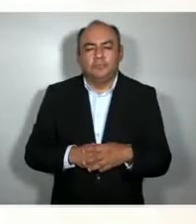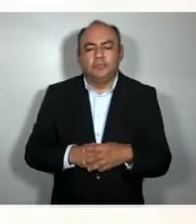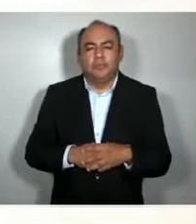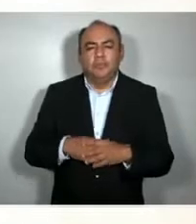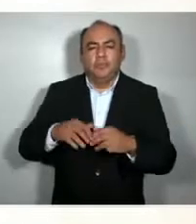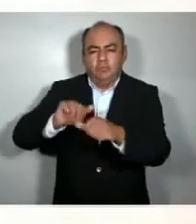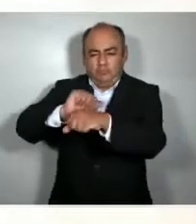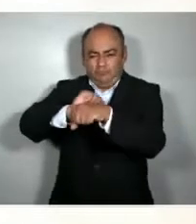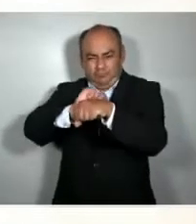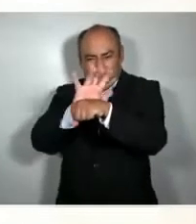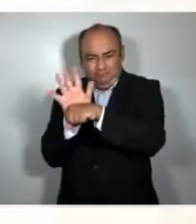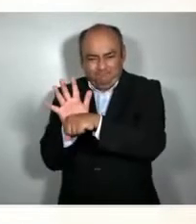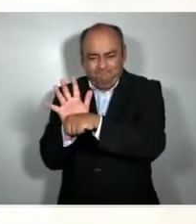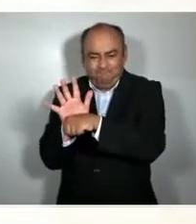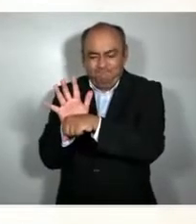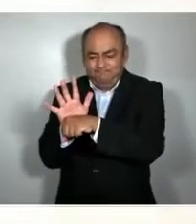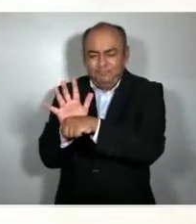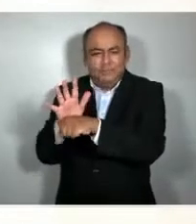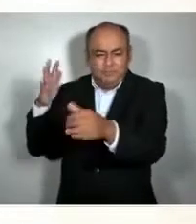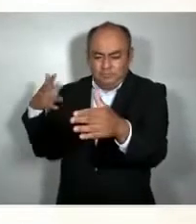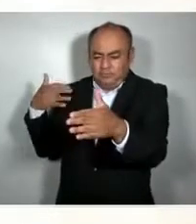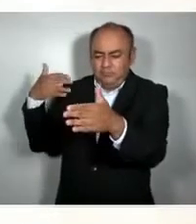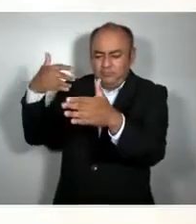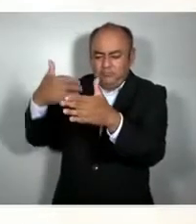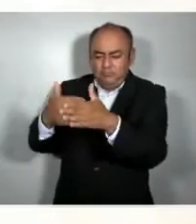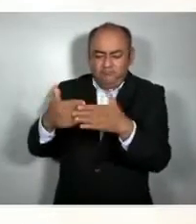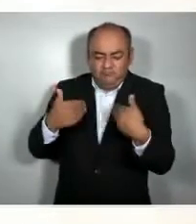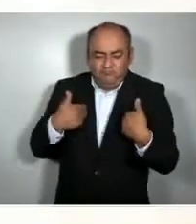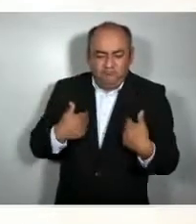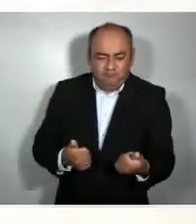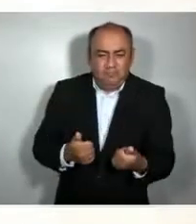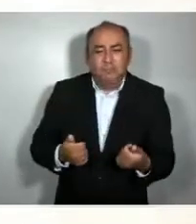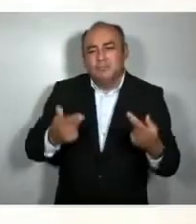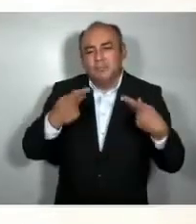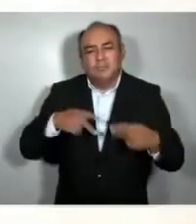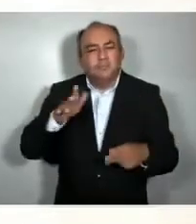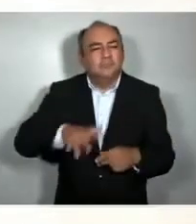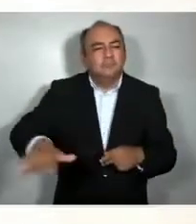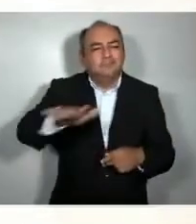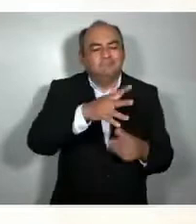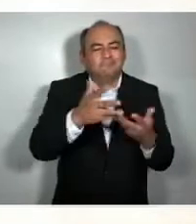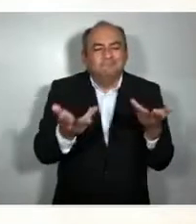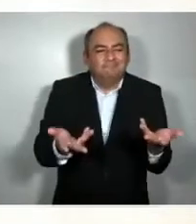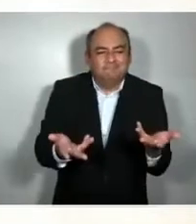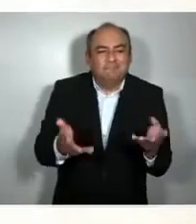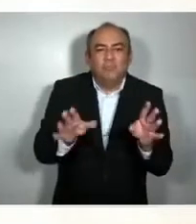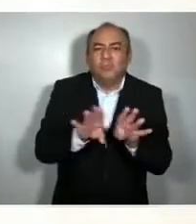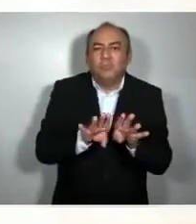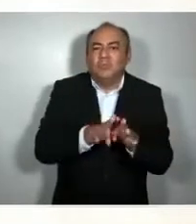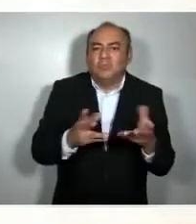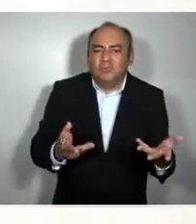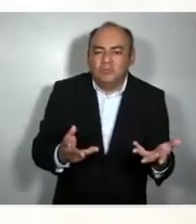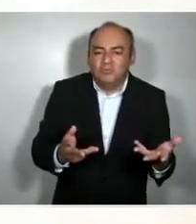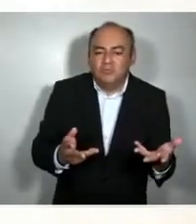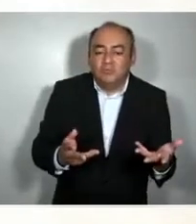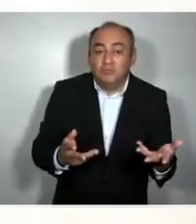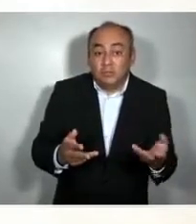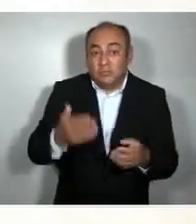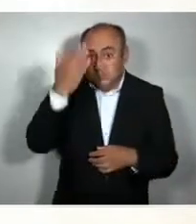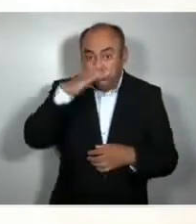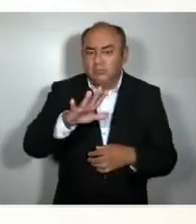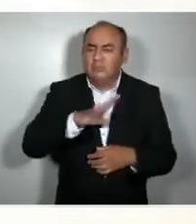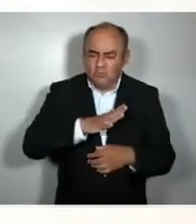COVID-19 nos ha dejado en claro la fragilidad humana, pues a pesar de contar con los